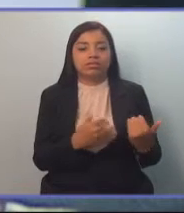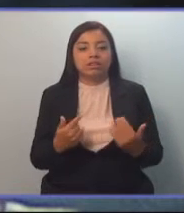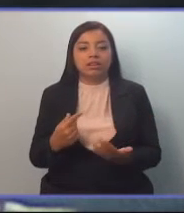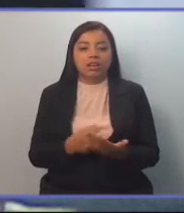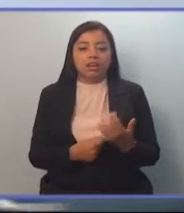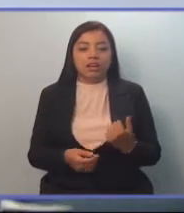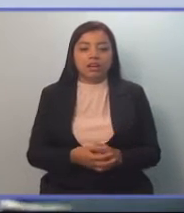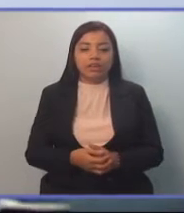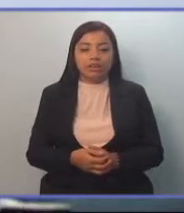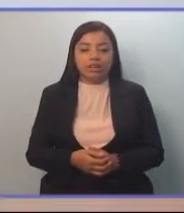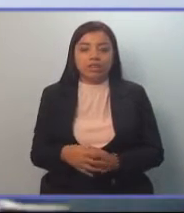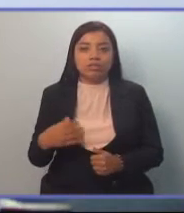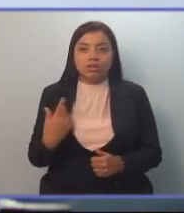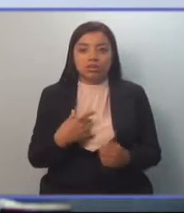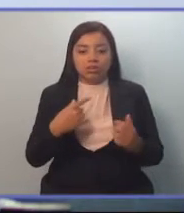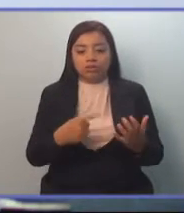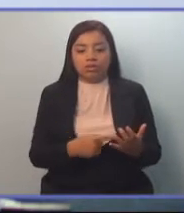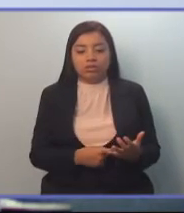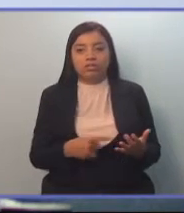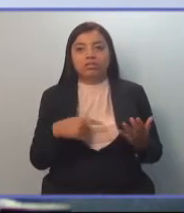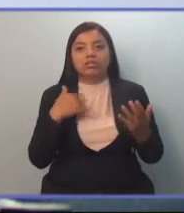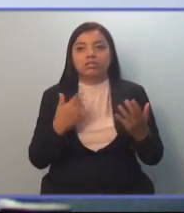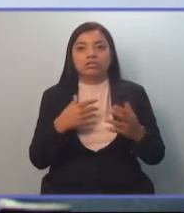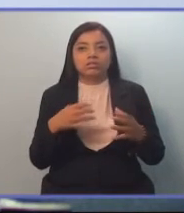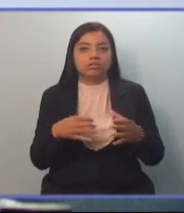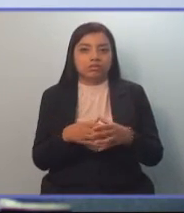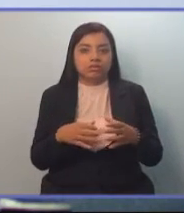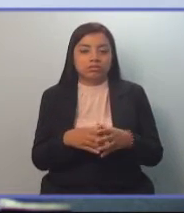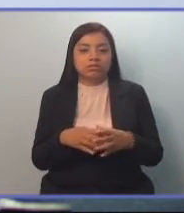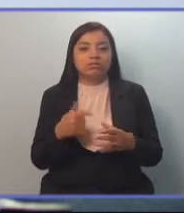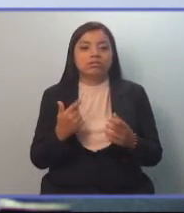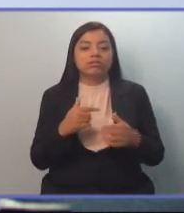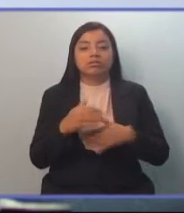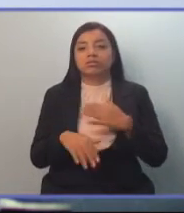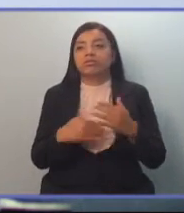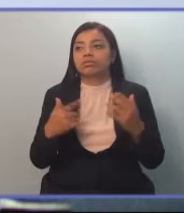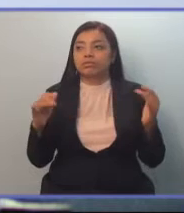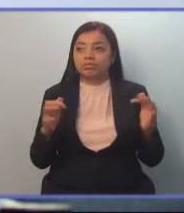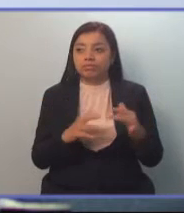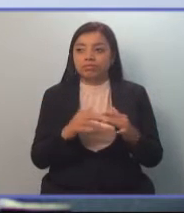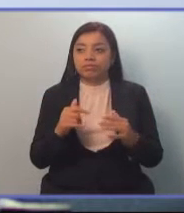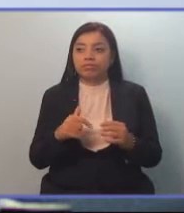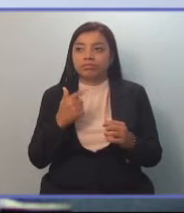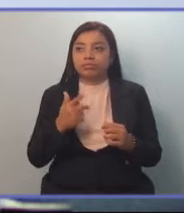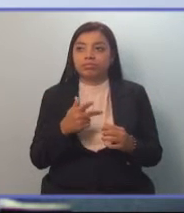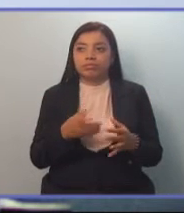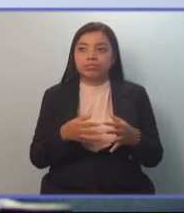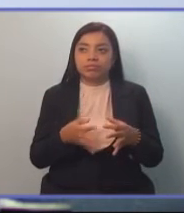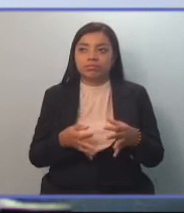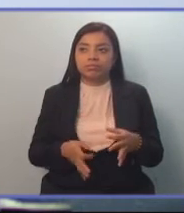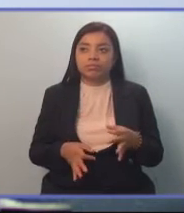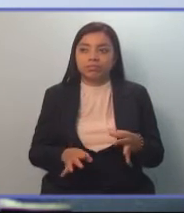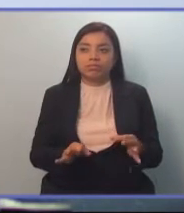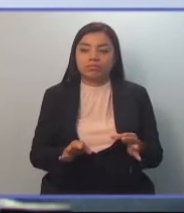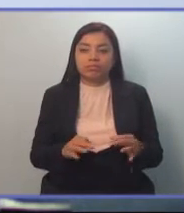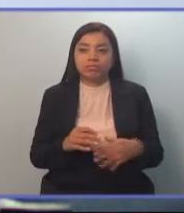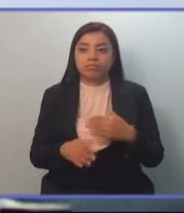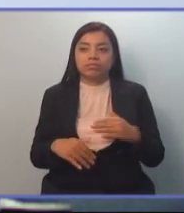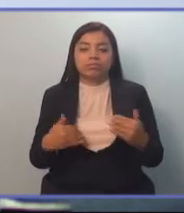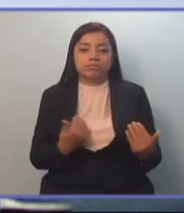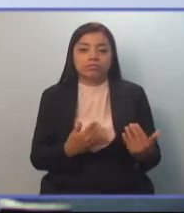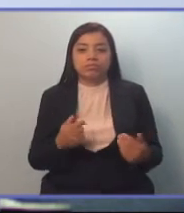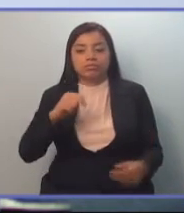una excesiva burocracia para los sectores involucrados. En relación a las reformas antes citadas, se destaca que la